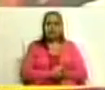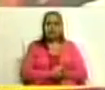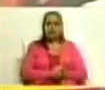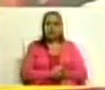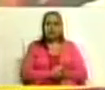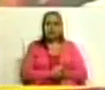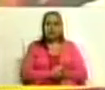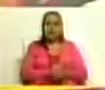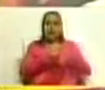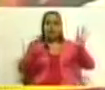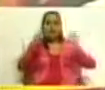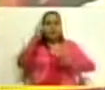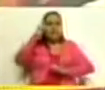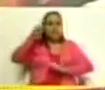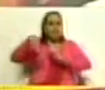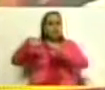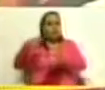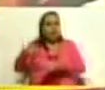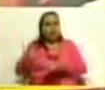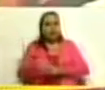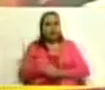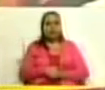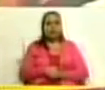Y 9 días después,